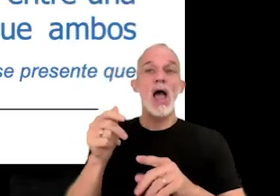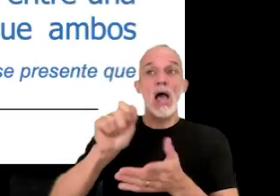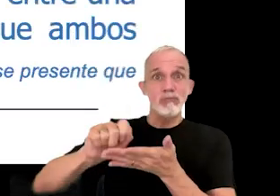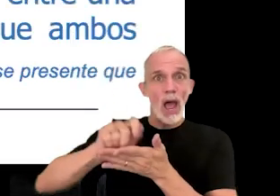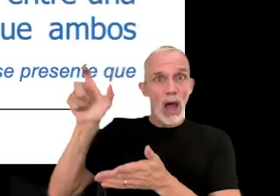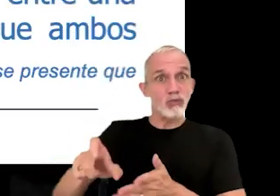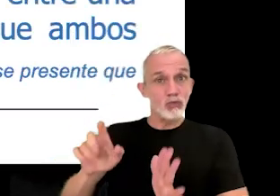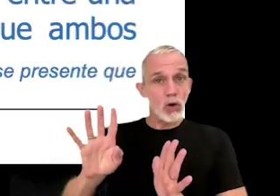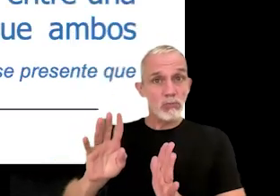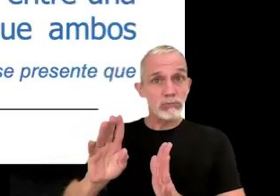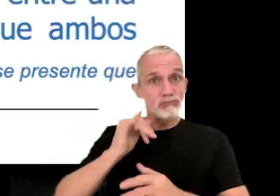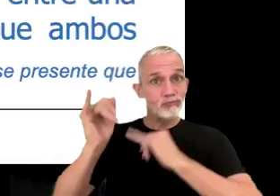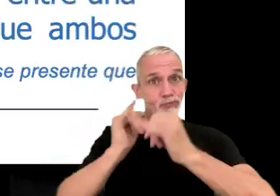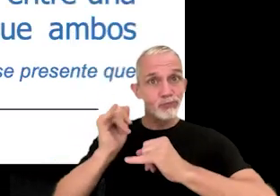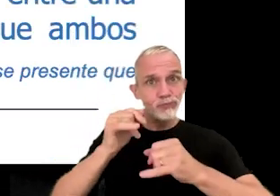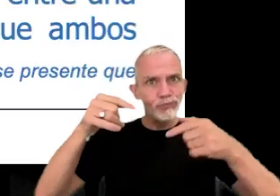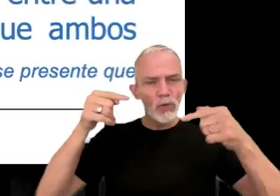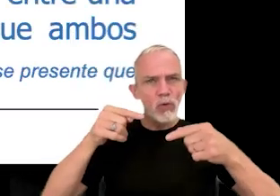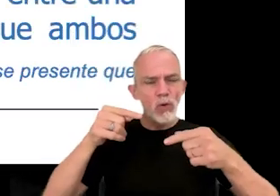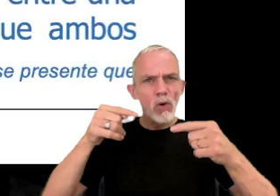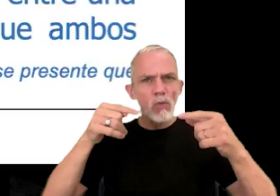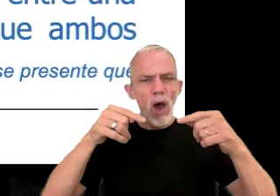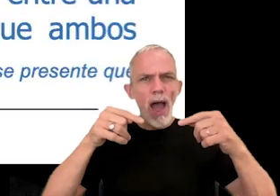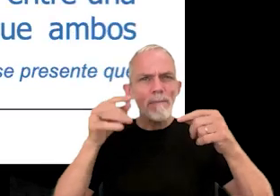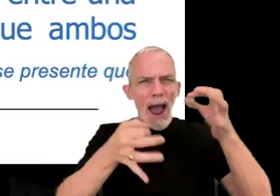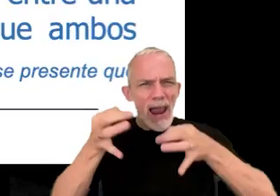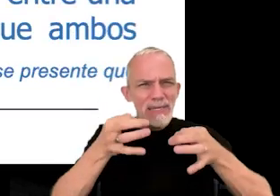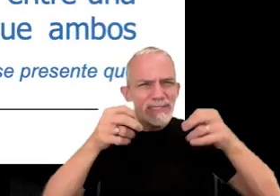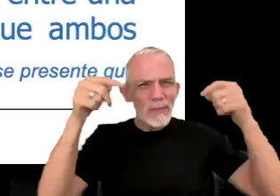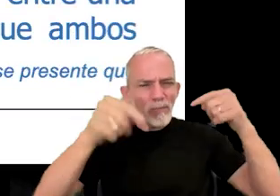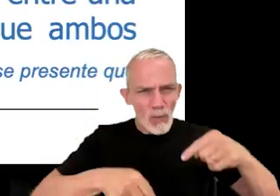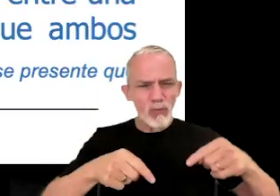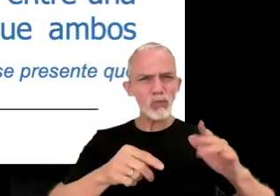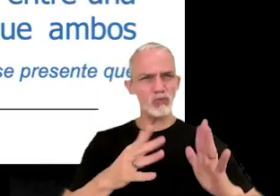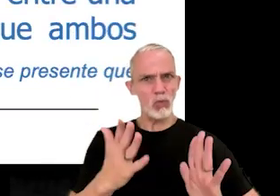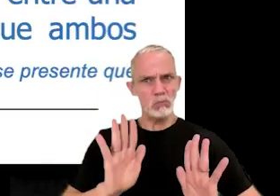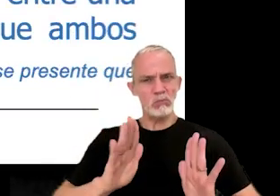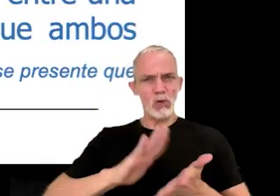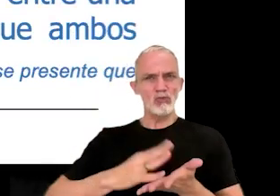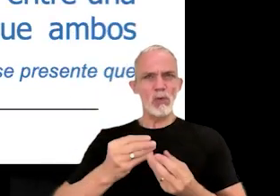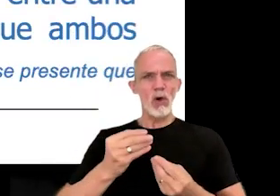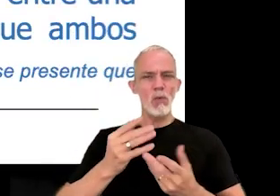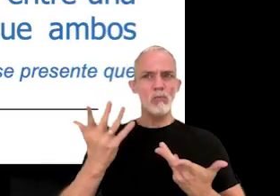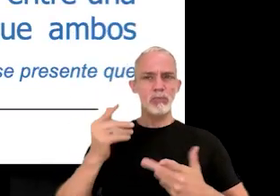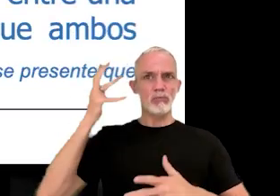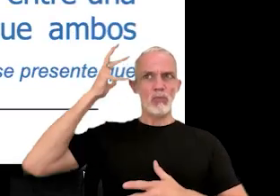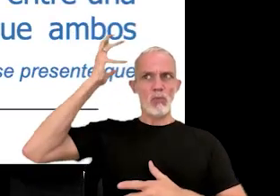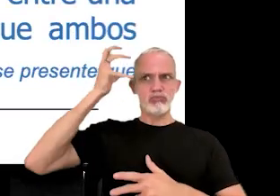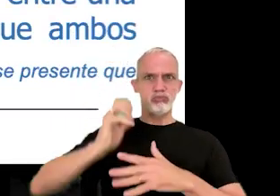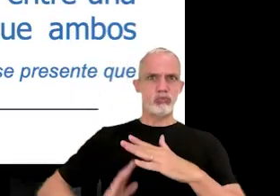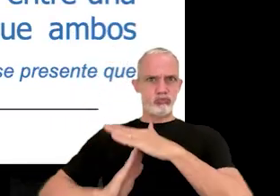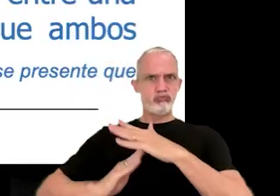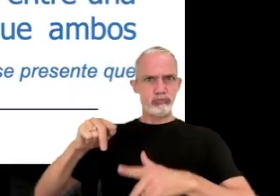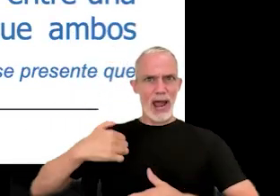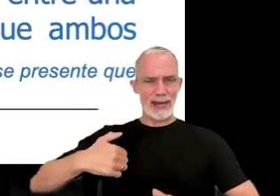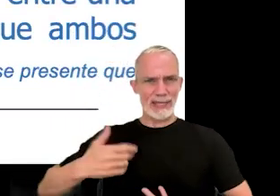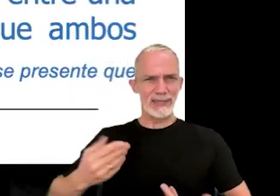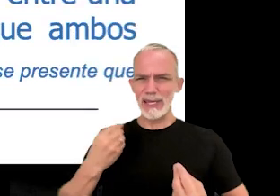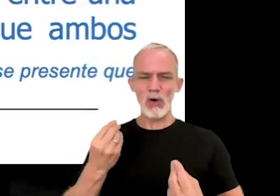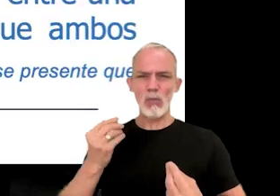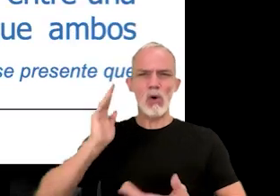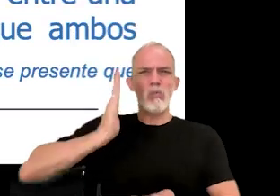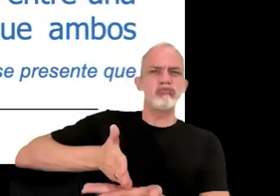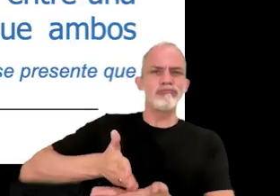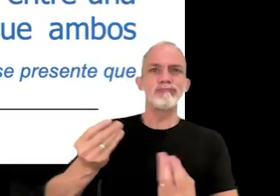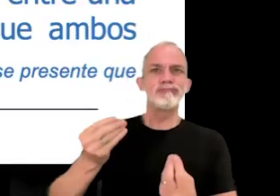detalle la verdad, formidable sobre las posturas de los más altos tribunales de nuestro país. Pero bueno,